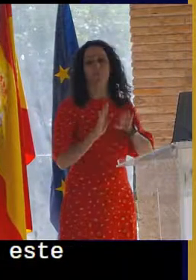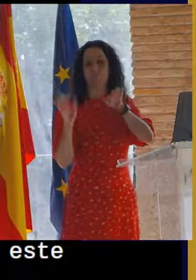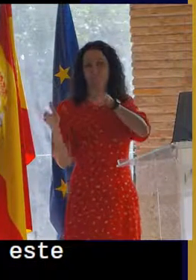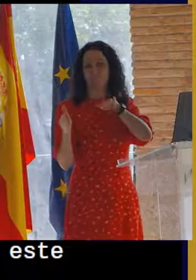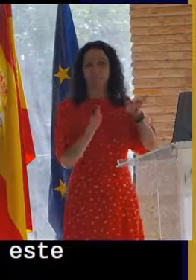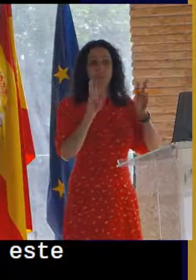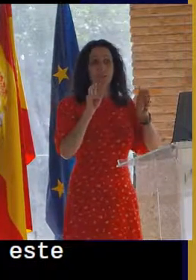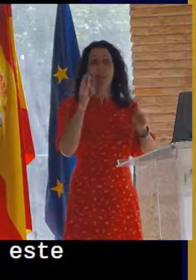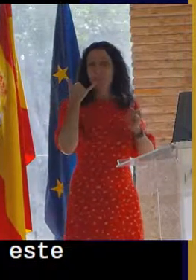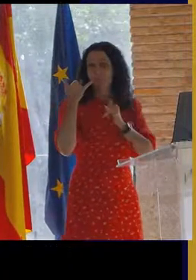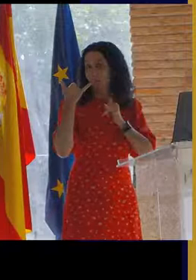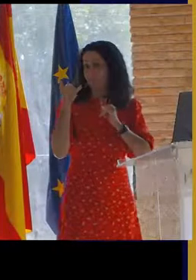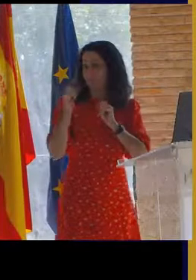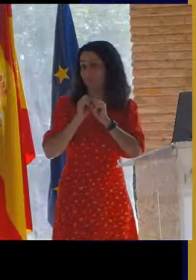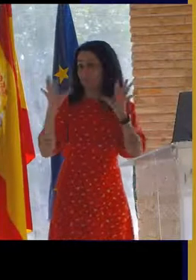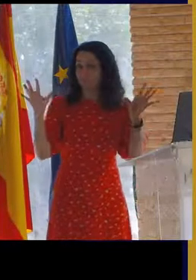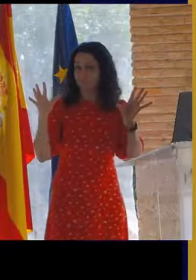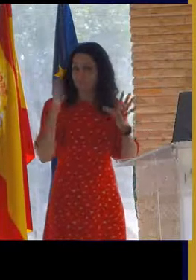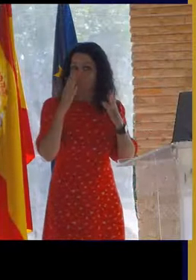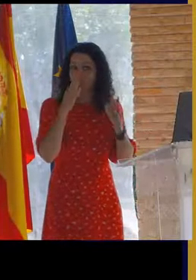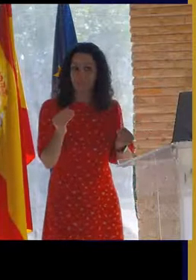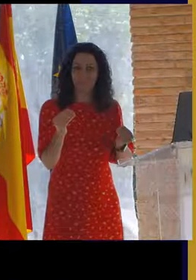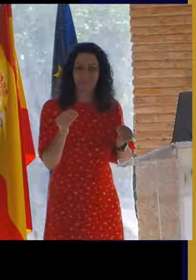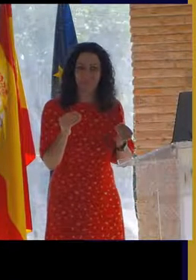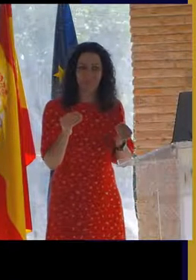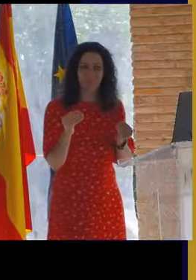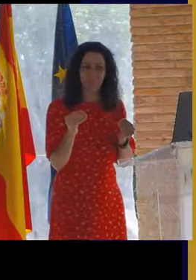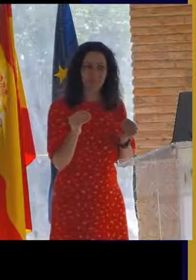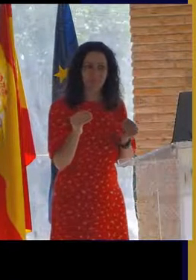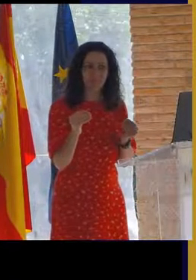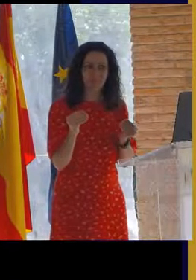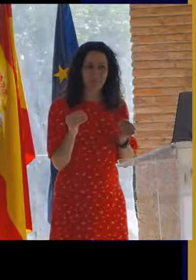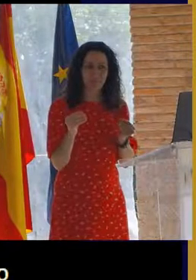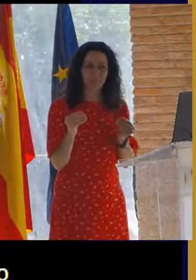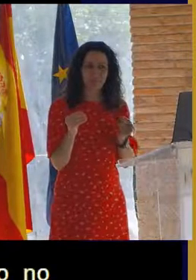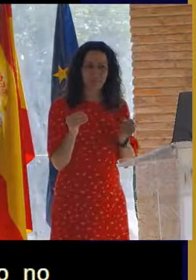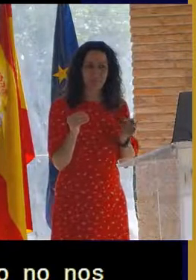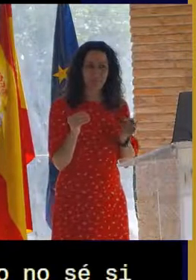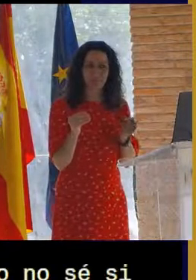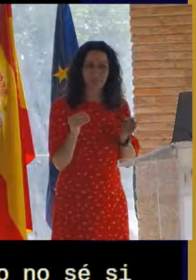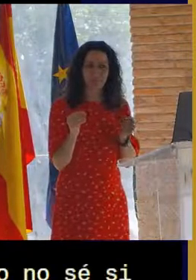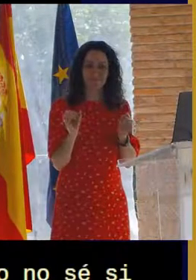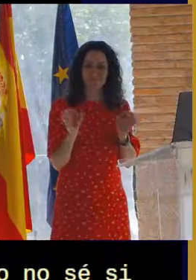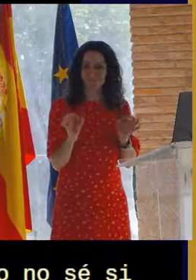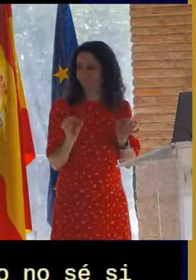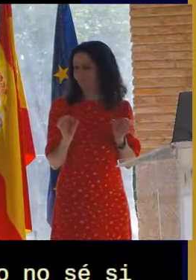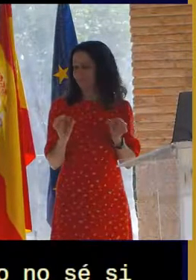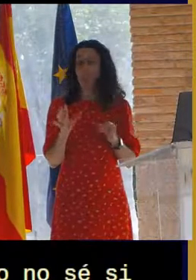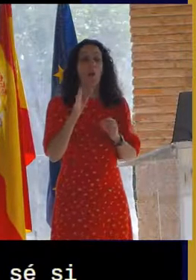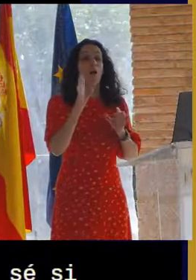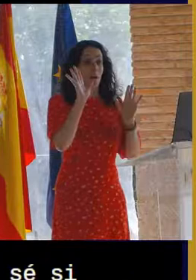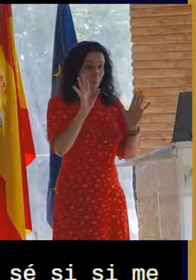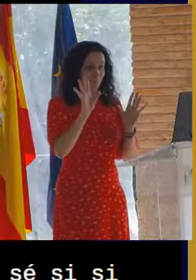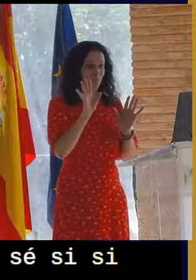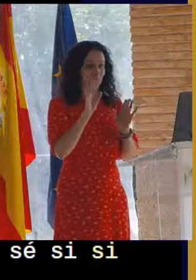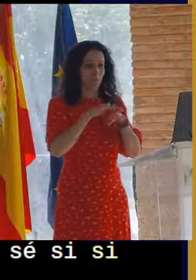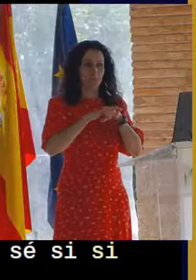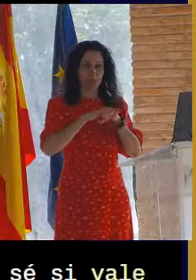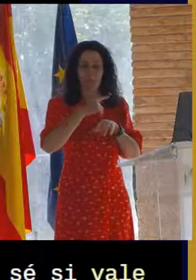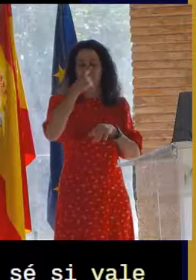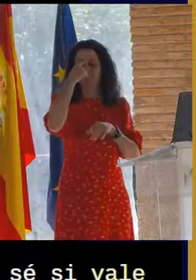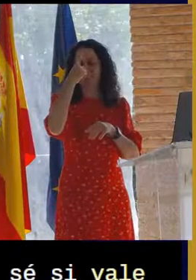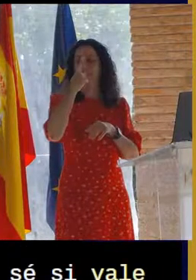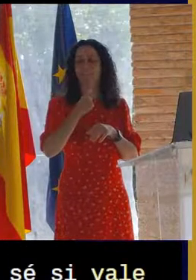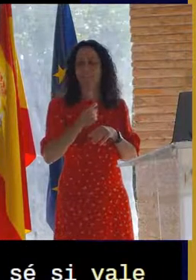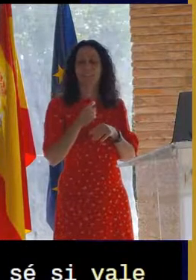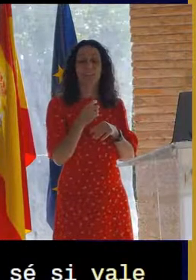servicio Aparte también eh bueno el tema de las llamadas ha quedado claro No no sé si sí me habéis vale